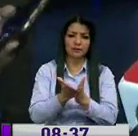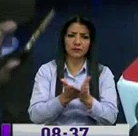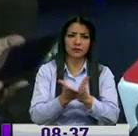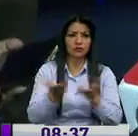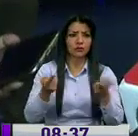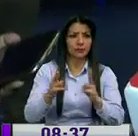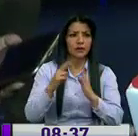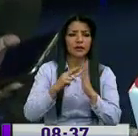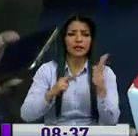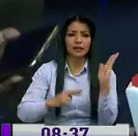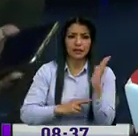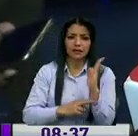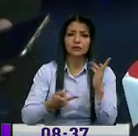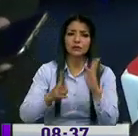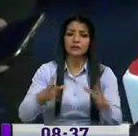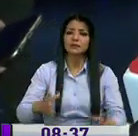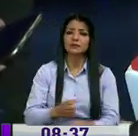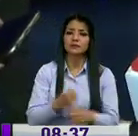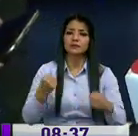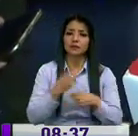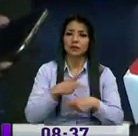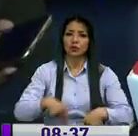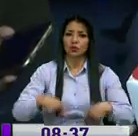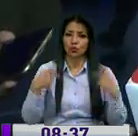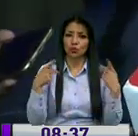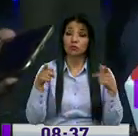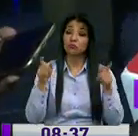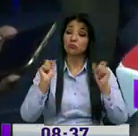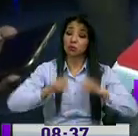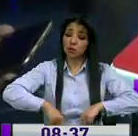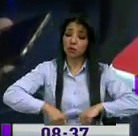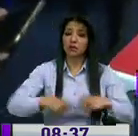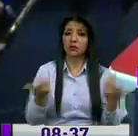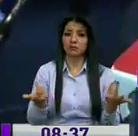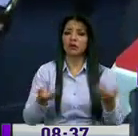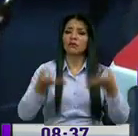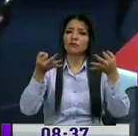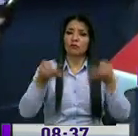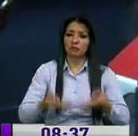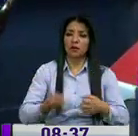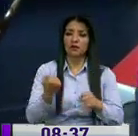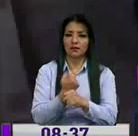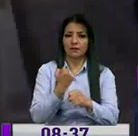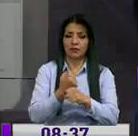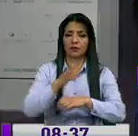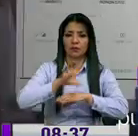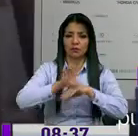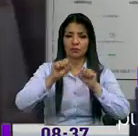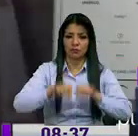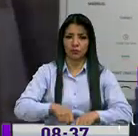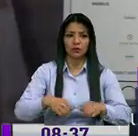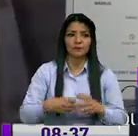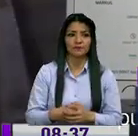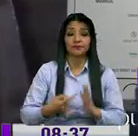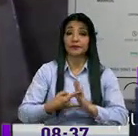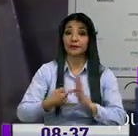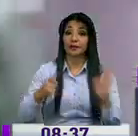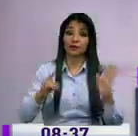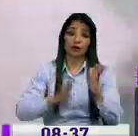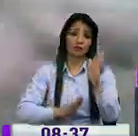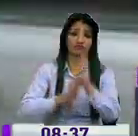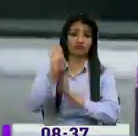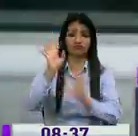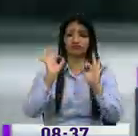un registro y un seguro médico para que tengan y puedan formalizar su trabajo en el país. Que el avance tecnológico es ahora una de